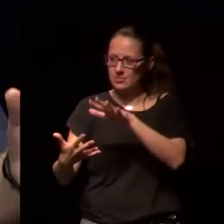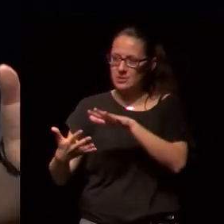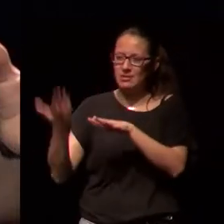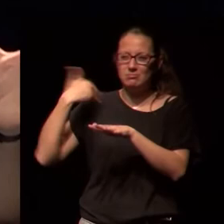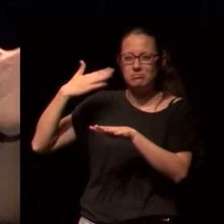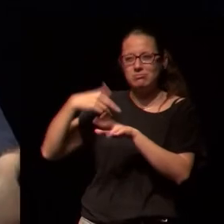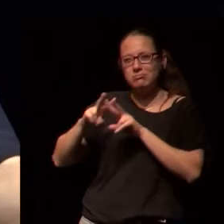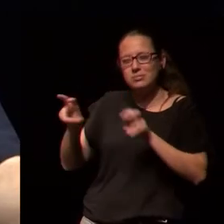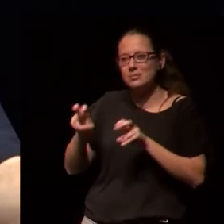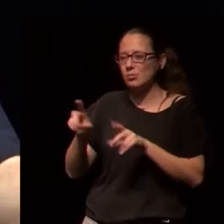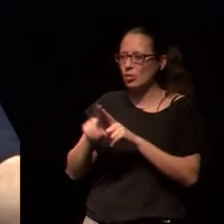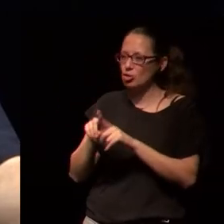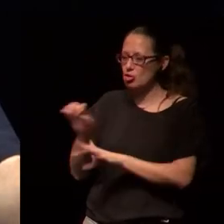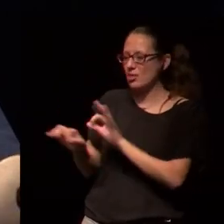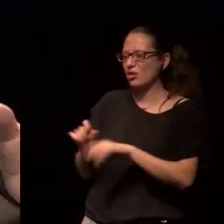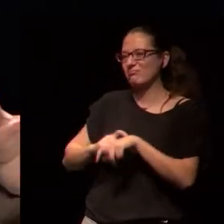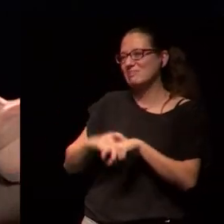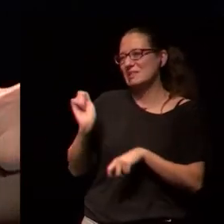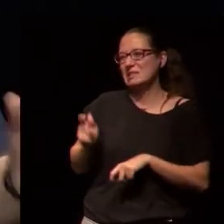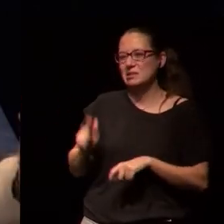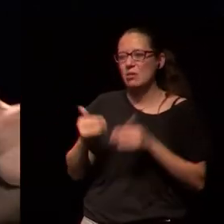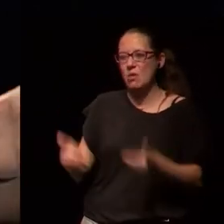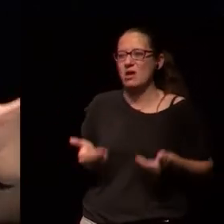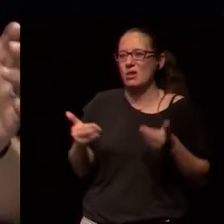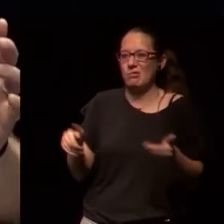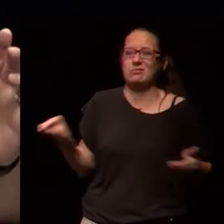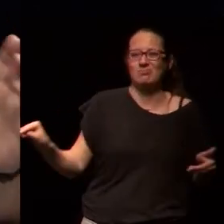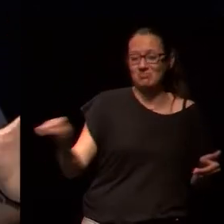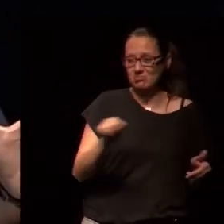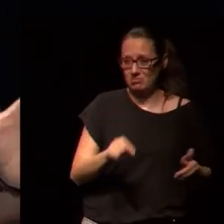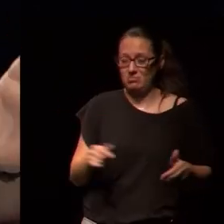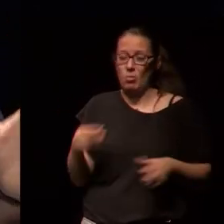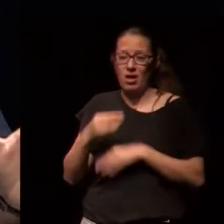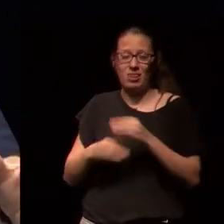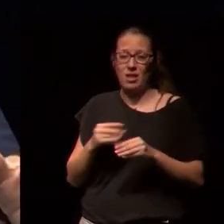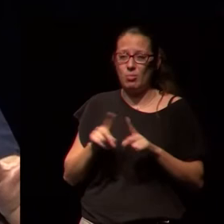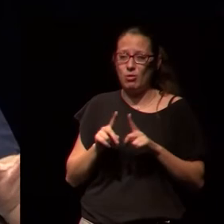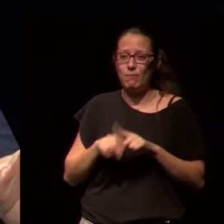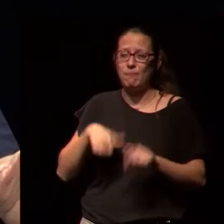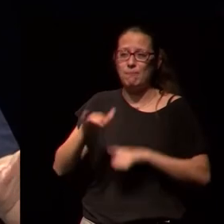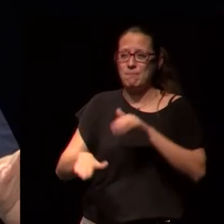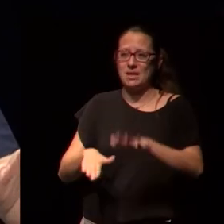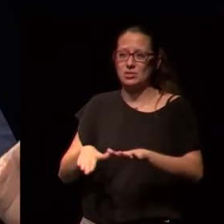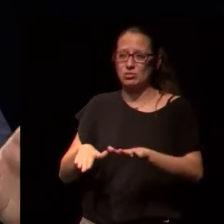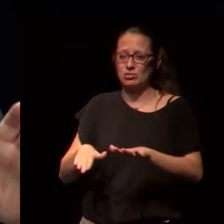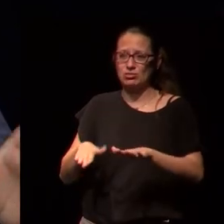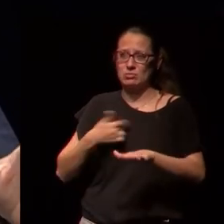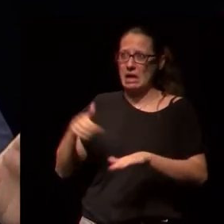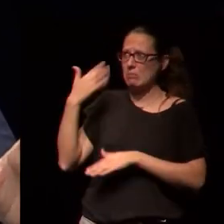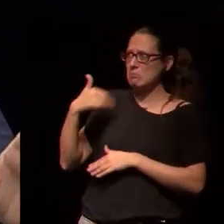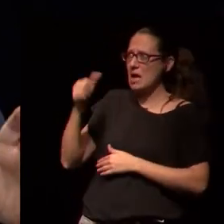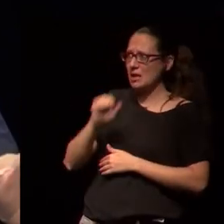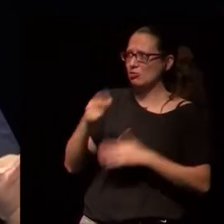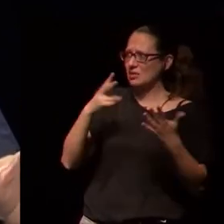una organización típica, siguiendo los pasos de lo que había en los años